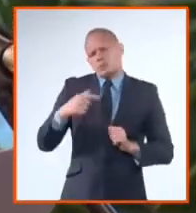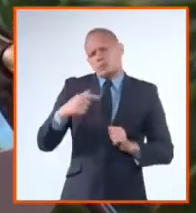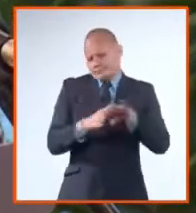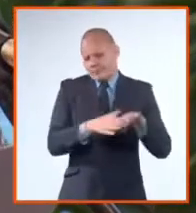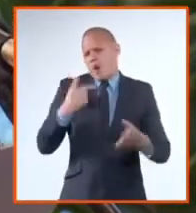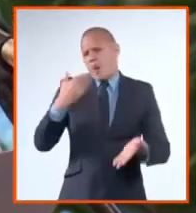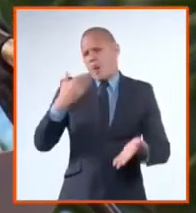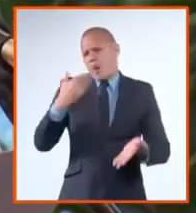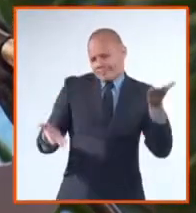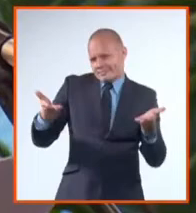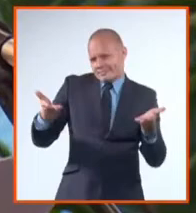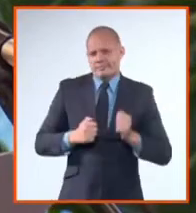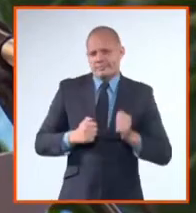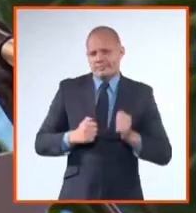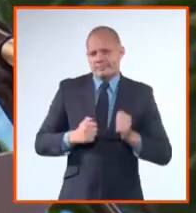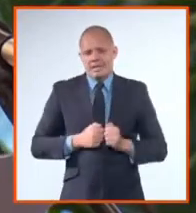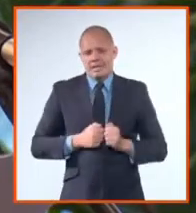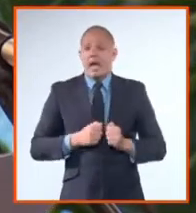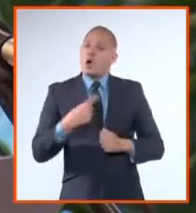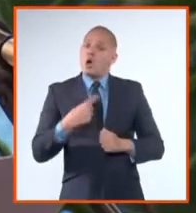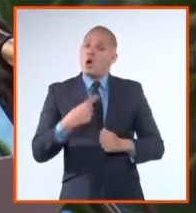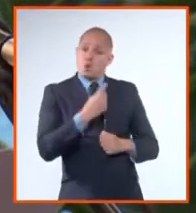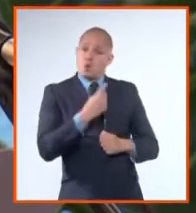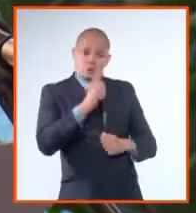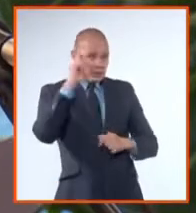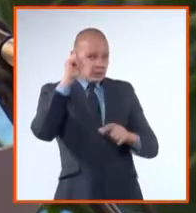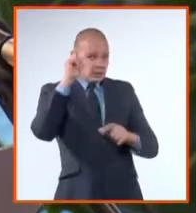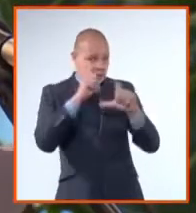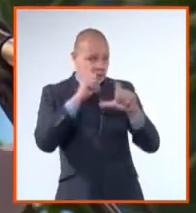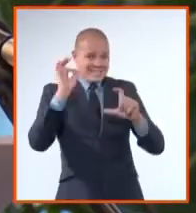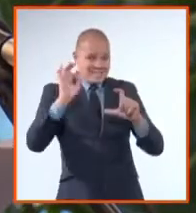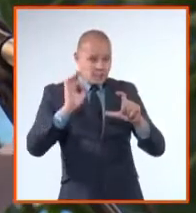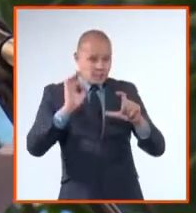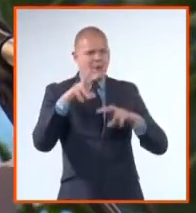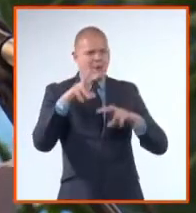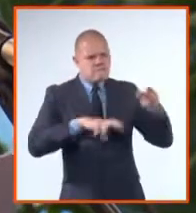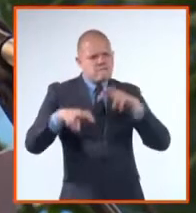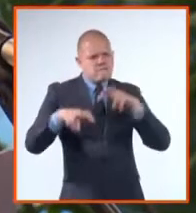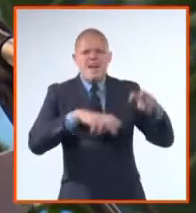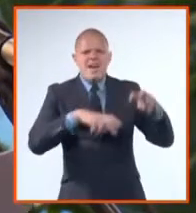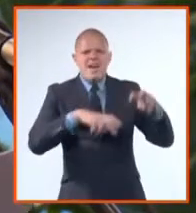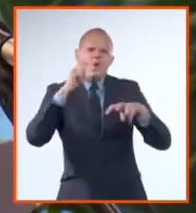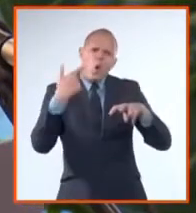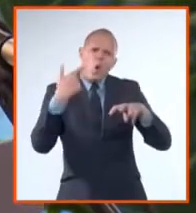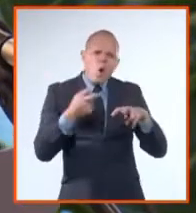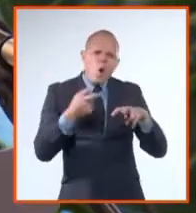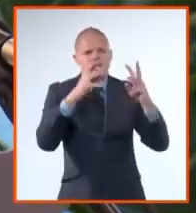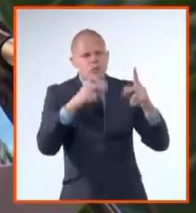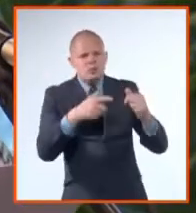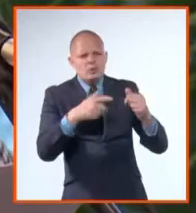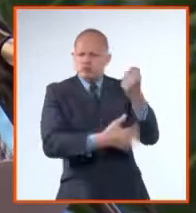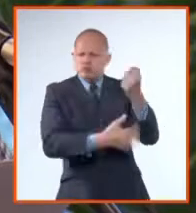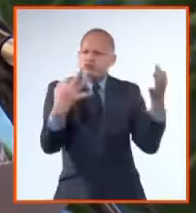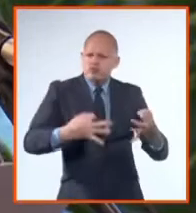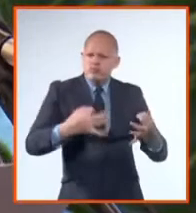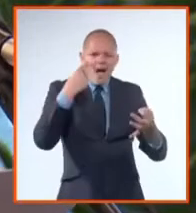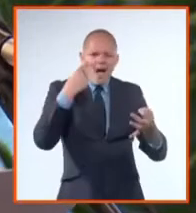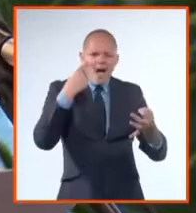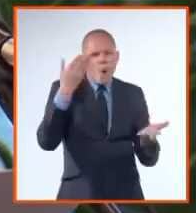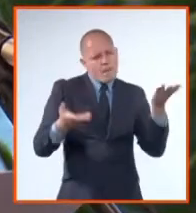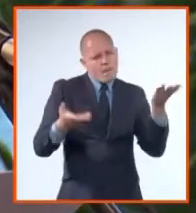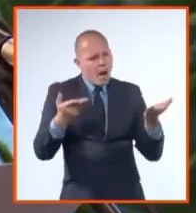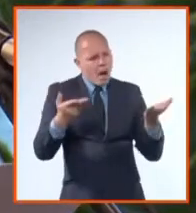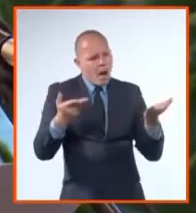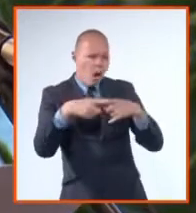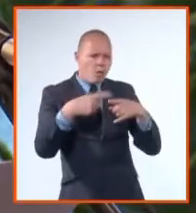ciencia busca la verdad contrastada y contrastable, que es la única forma de interactuar con la naturaleza y la sociedad en bien